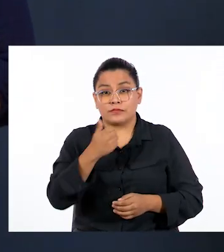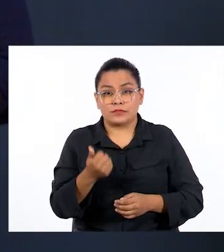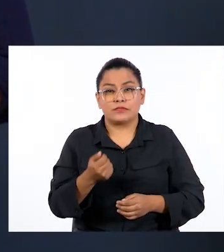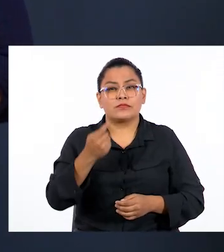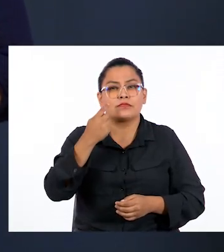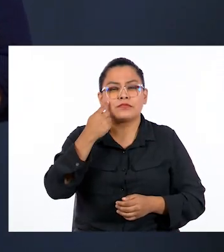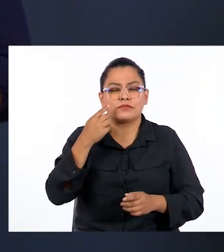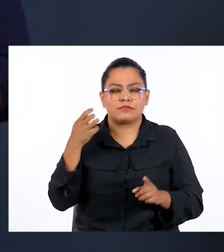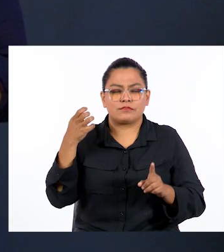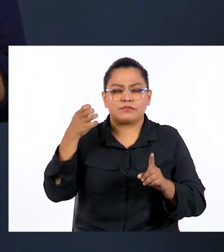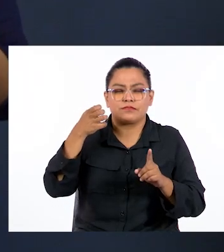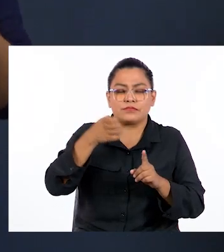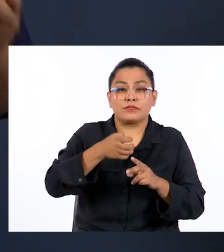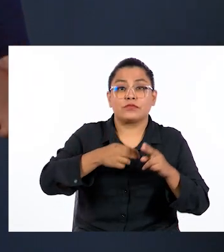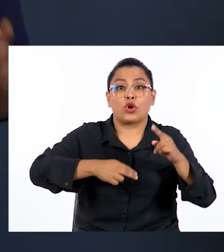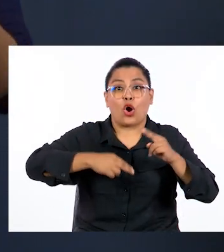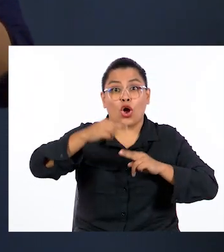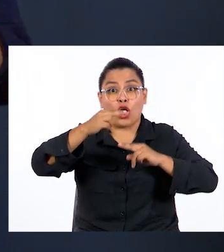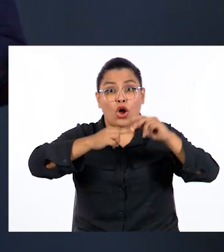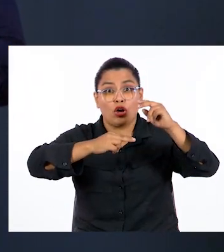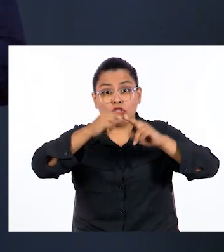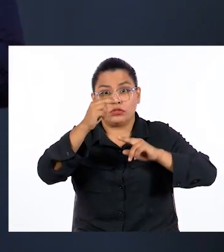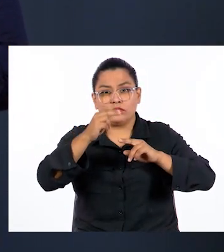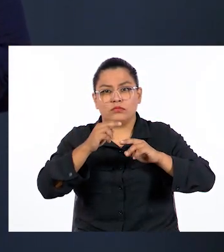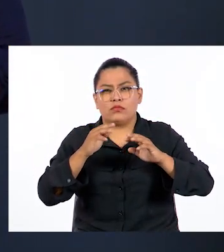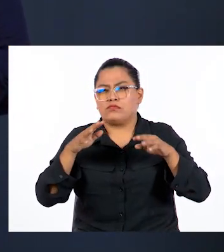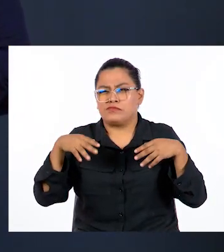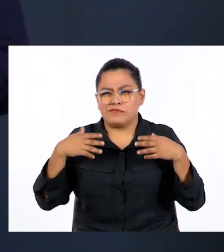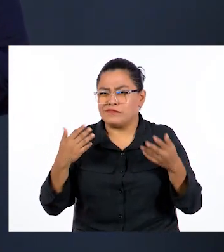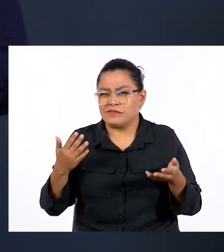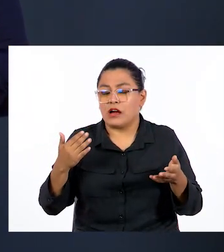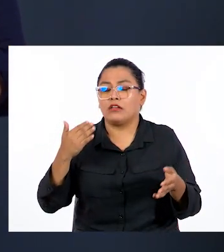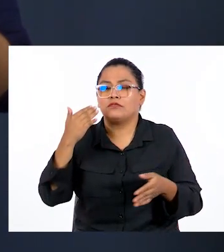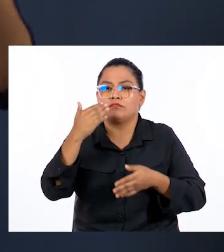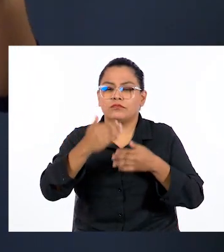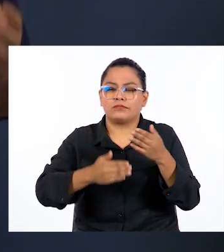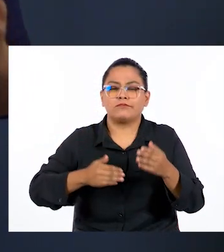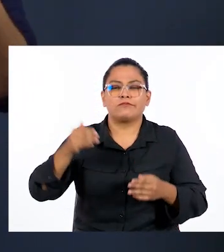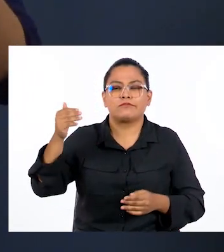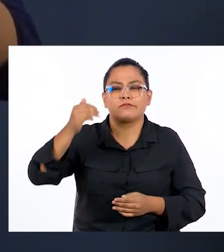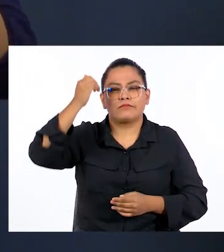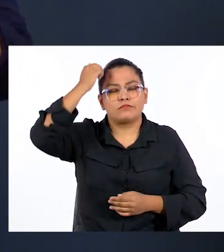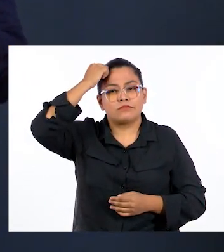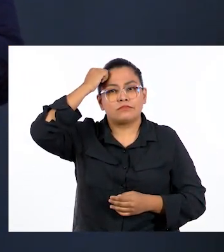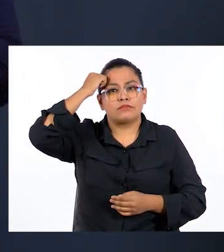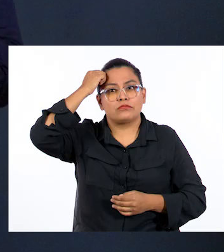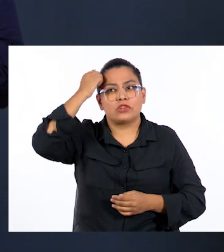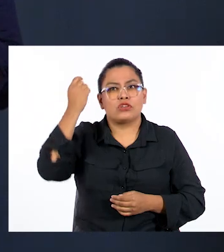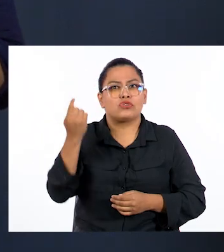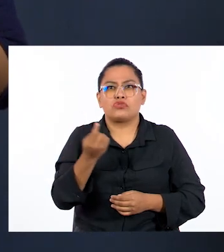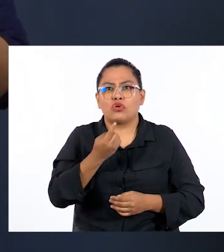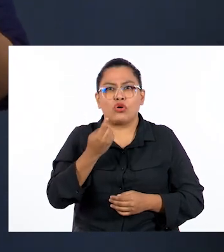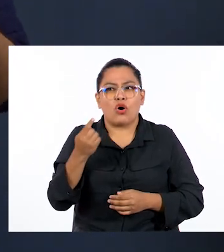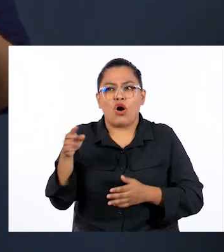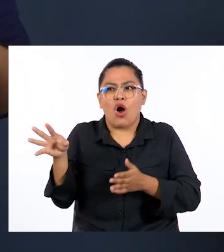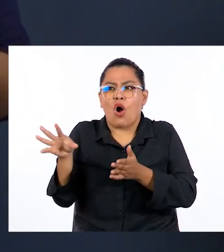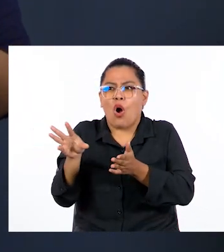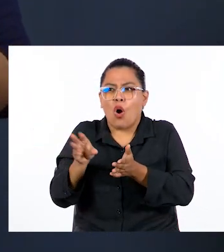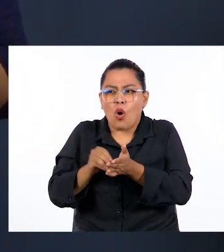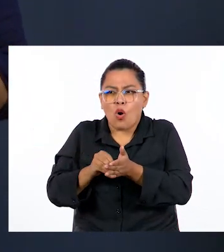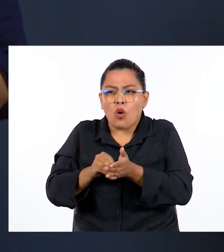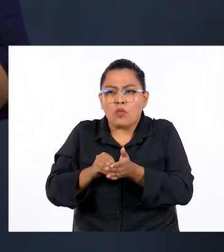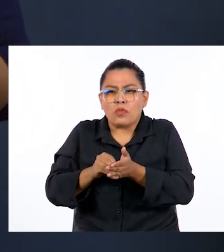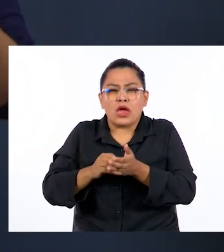retomamos el enfoque constructivista, ya que en el proceso de enseñanza-aprendizaje no es solo reproducir el conocimiento a partir